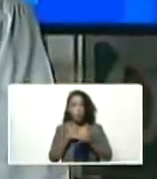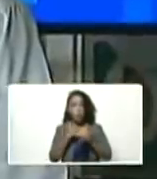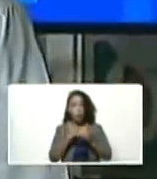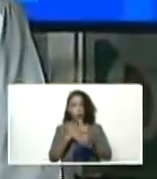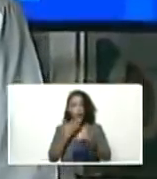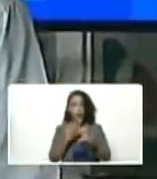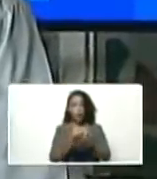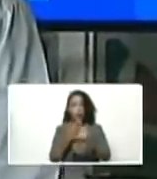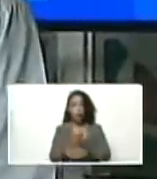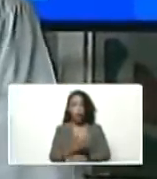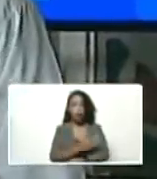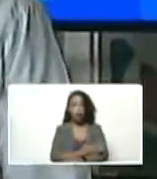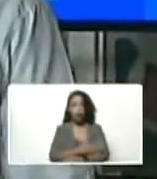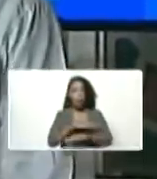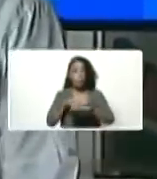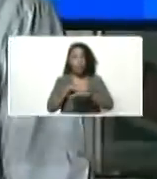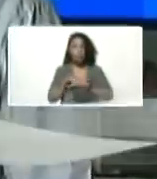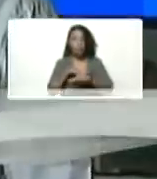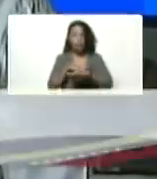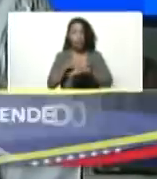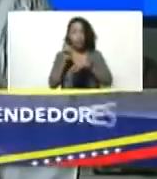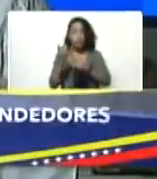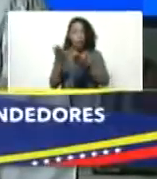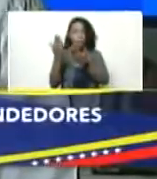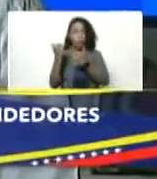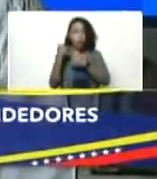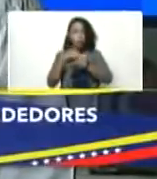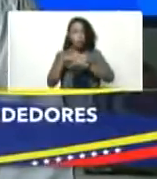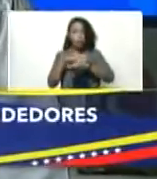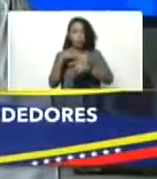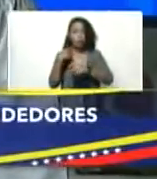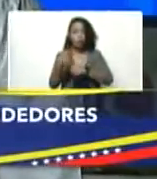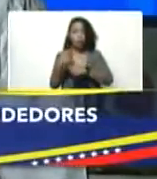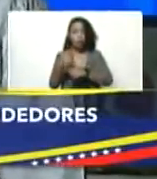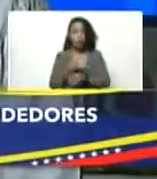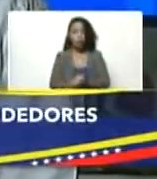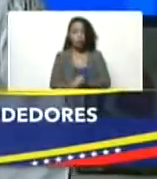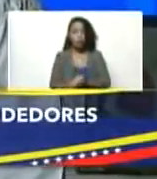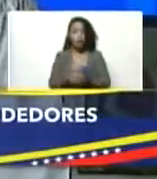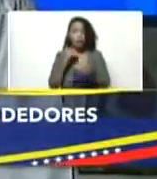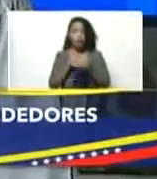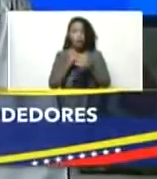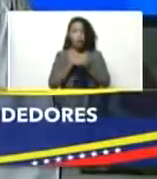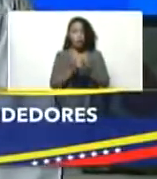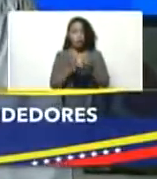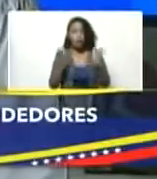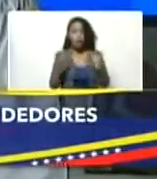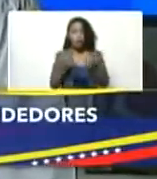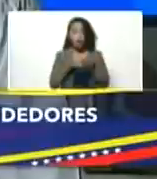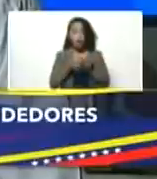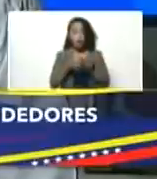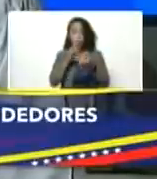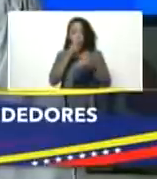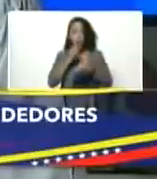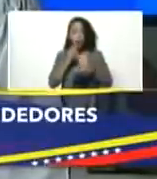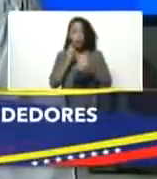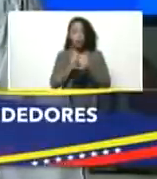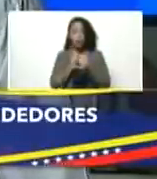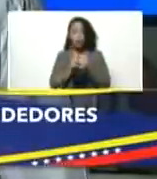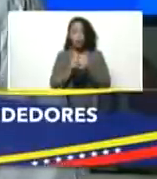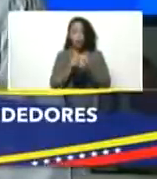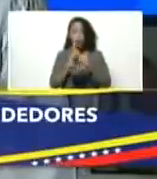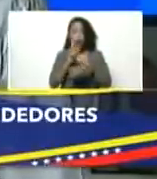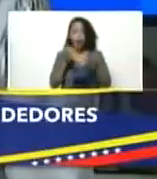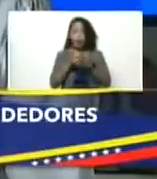de antemano por la ministra Adelis Álvarez, por ese apoyo del Ministerio de Comercio, al igual que el gran equipo del Banco del Tesoro, unas personas o un